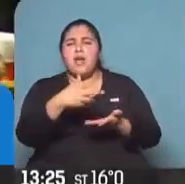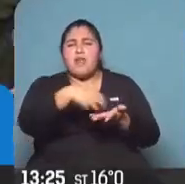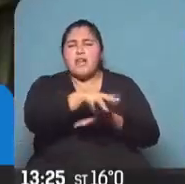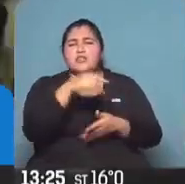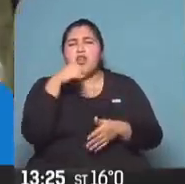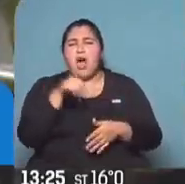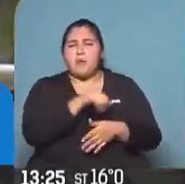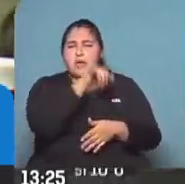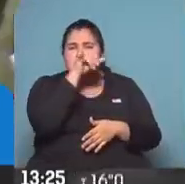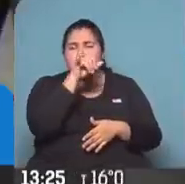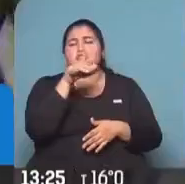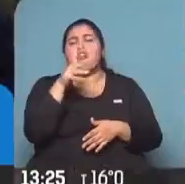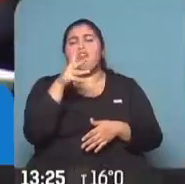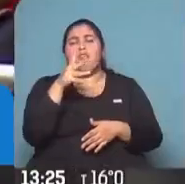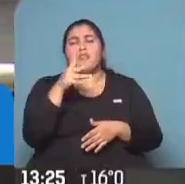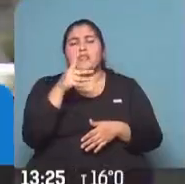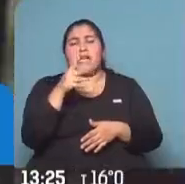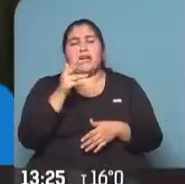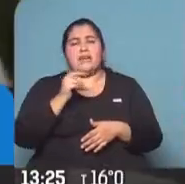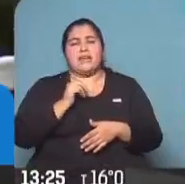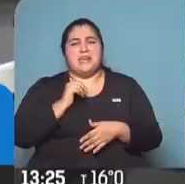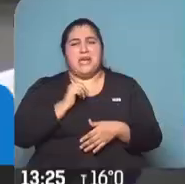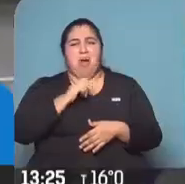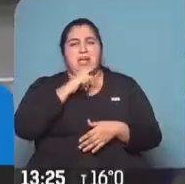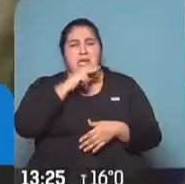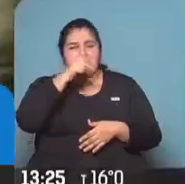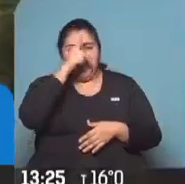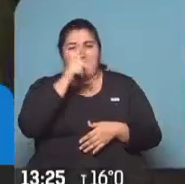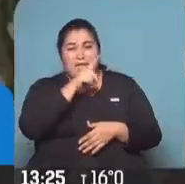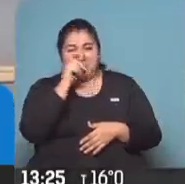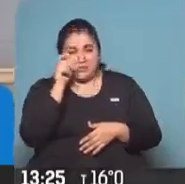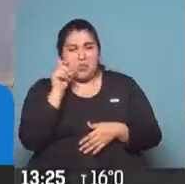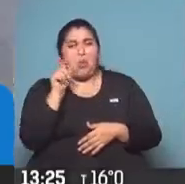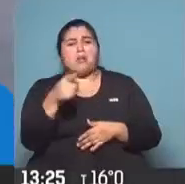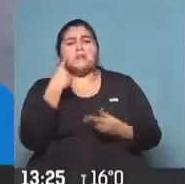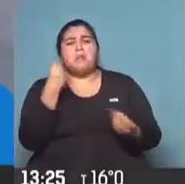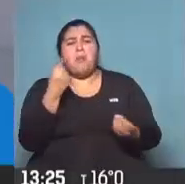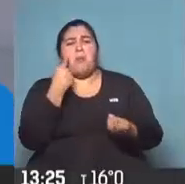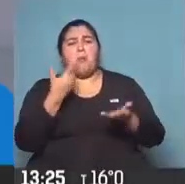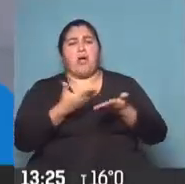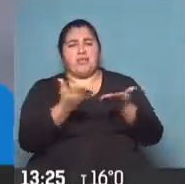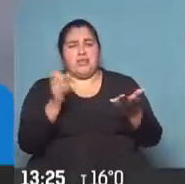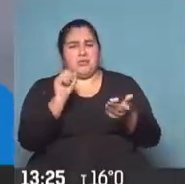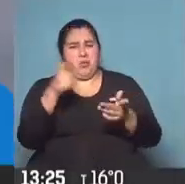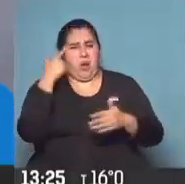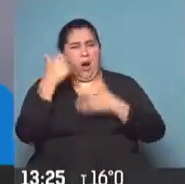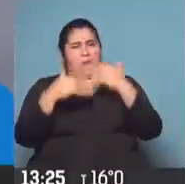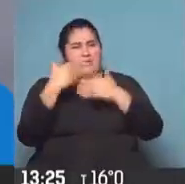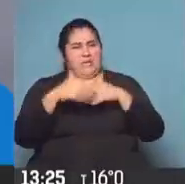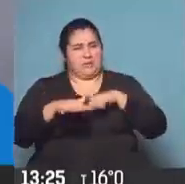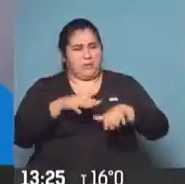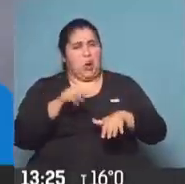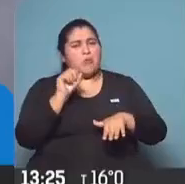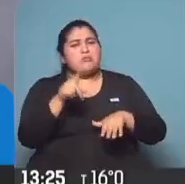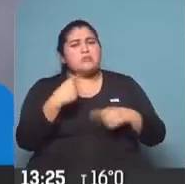de gendarmería nacional la aviación de gendarmería es utilizada para acrecentar la capacidad operativa de los elementos